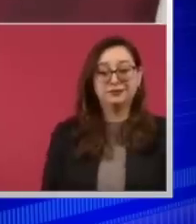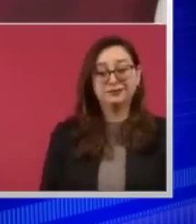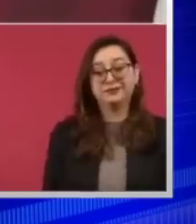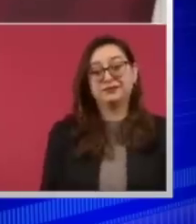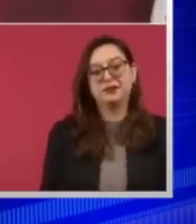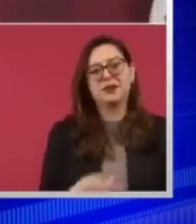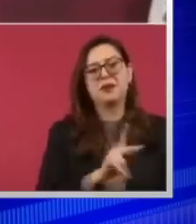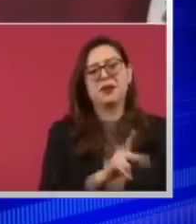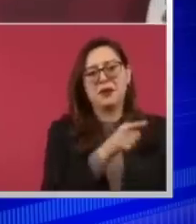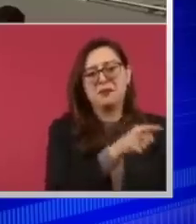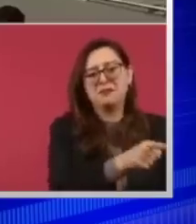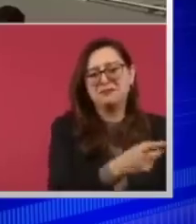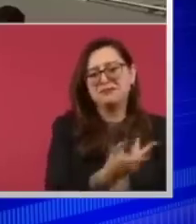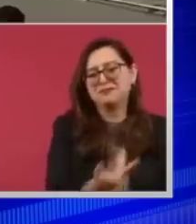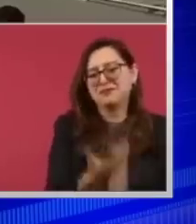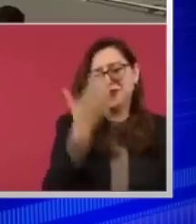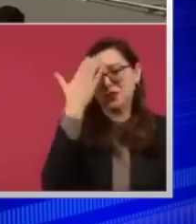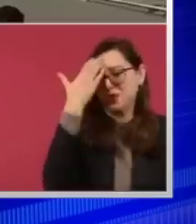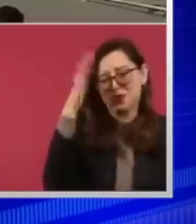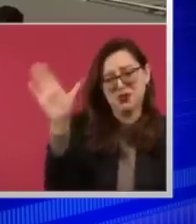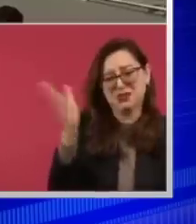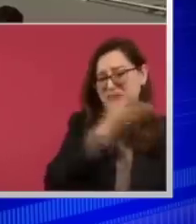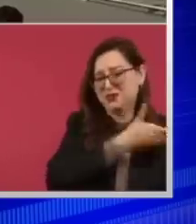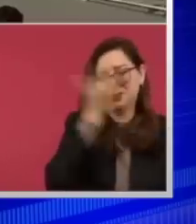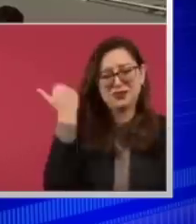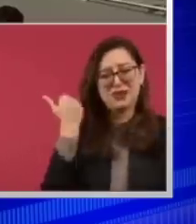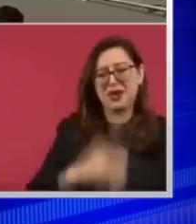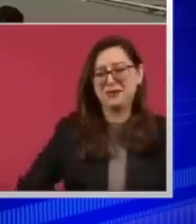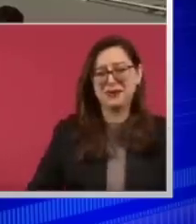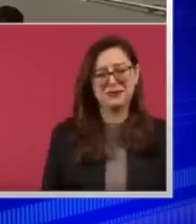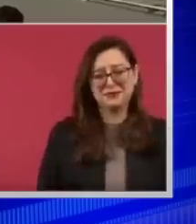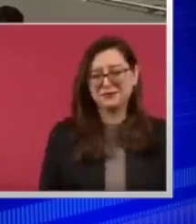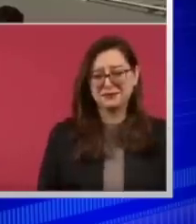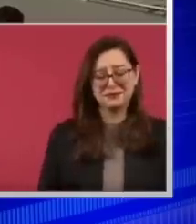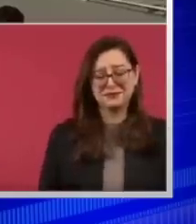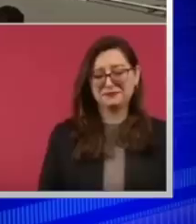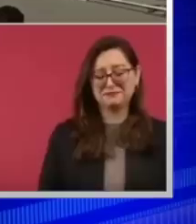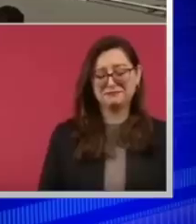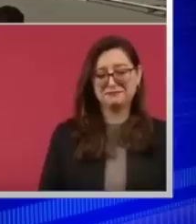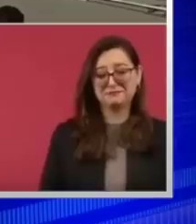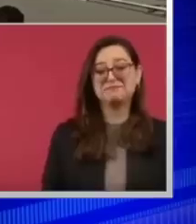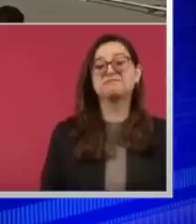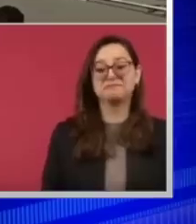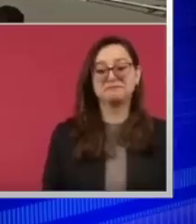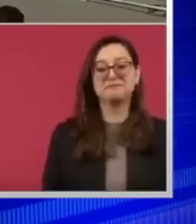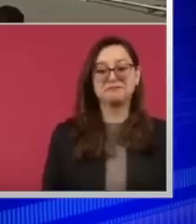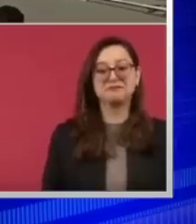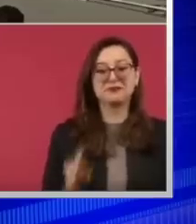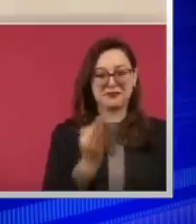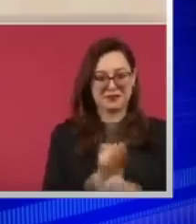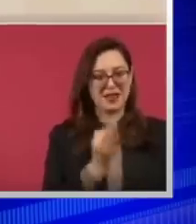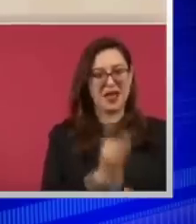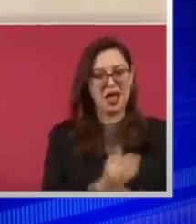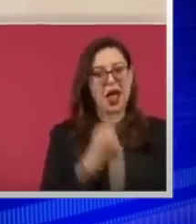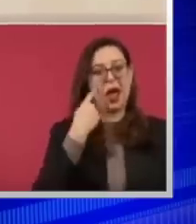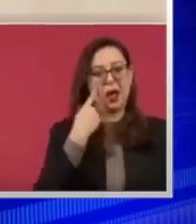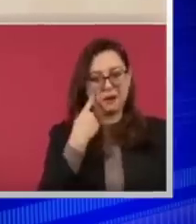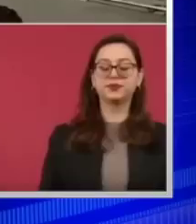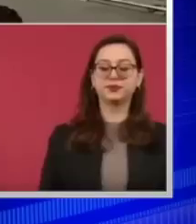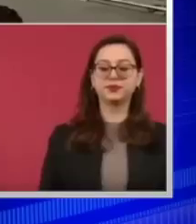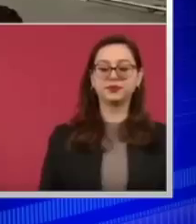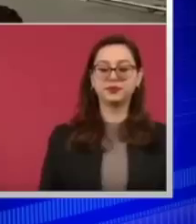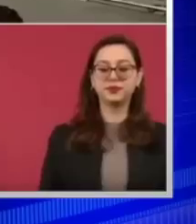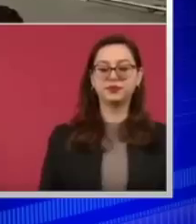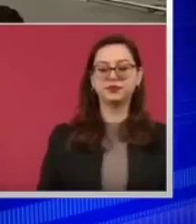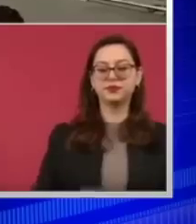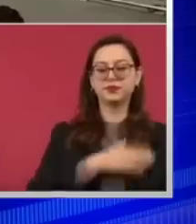Pedro Ferriz Pero hay otra de Pedro Fernández vamos a ahora sí que vamos a hacer así de extremo a extremo Vámonos al condón